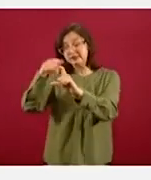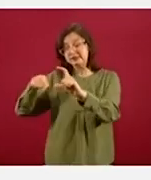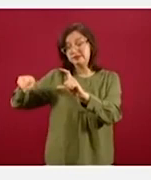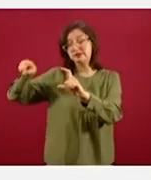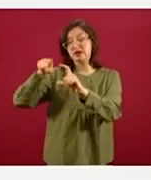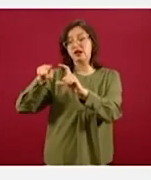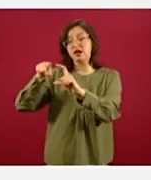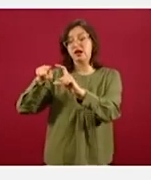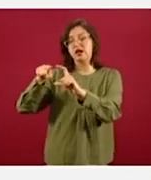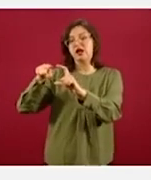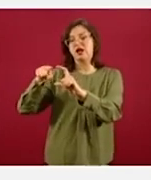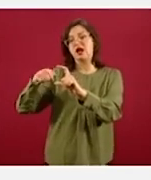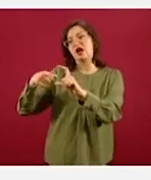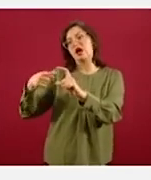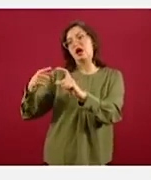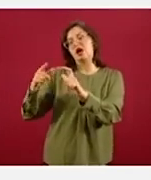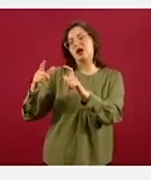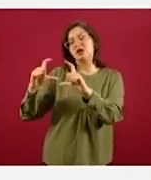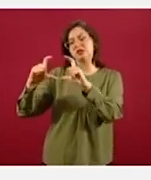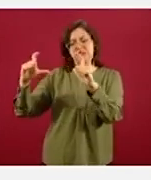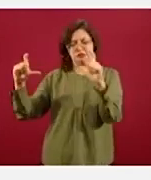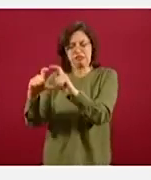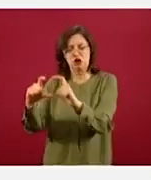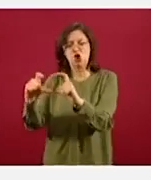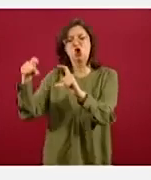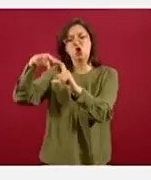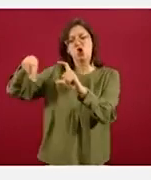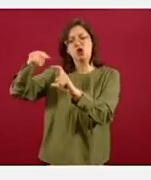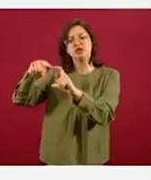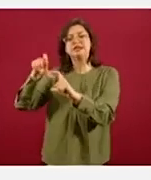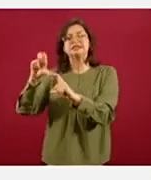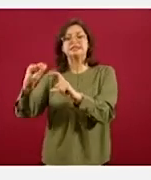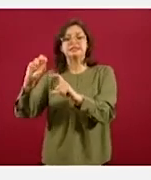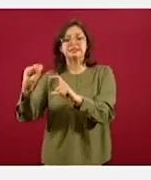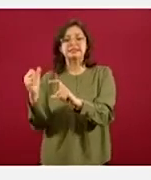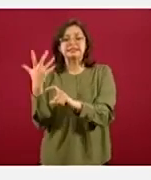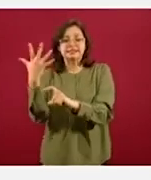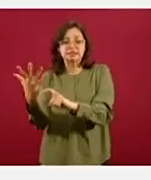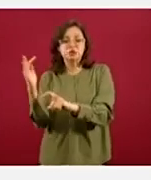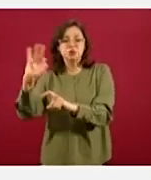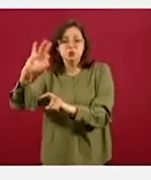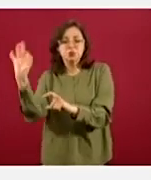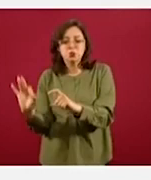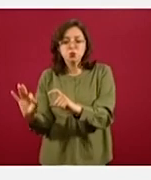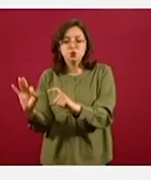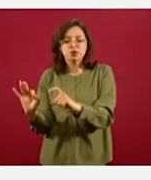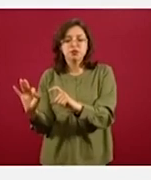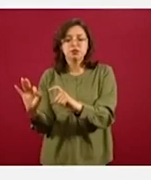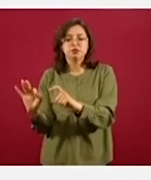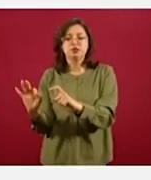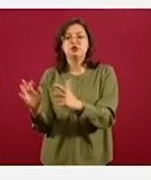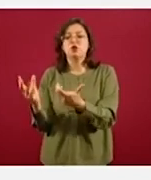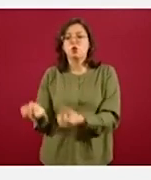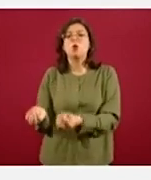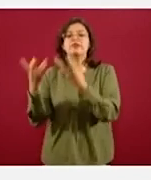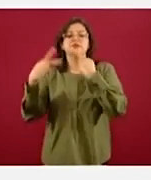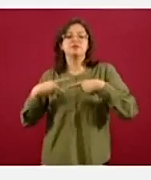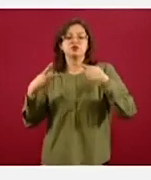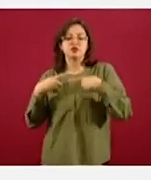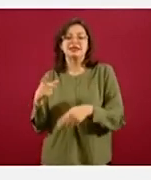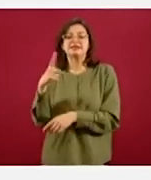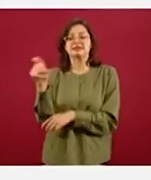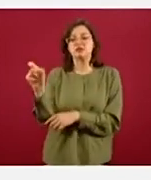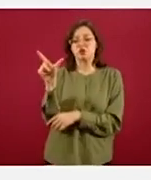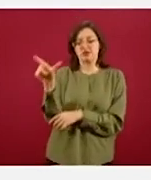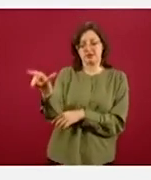gráfico de PAI de la derecha, en donde el 65% de estos 117 personas que